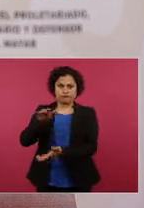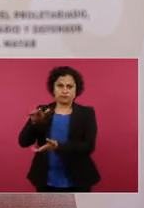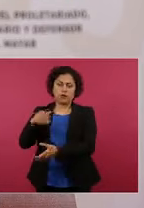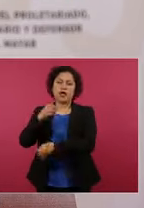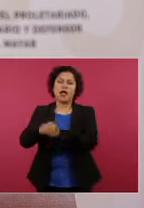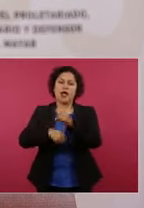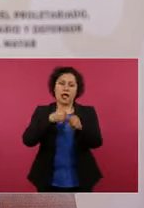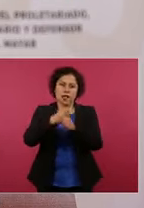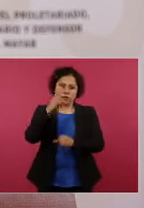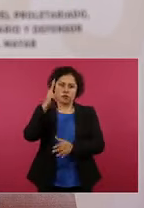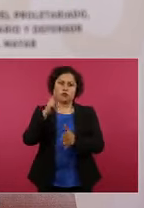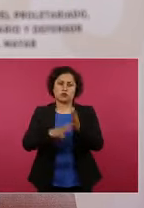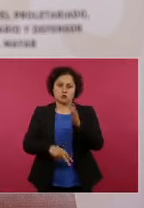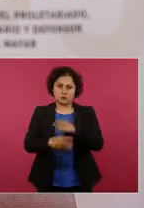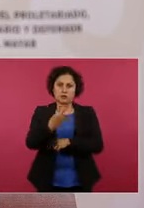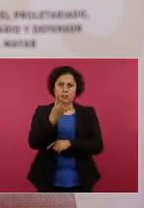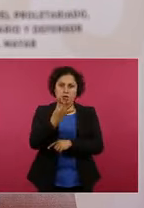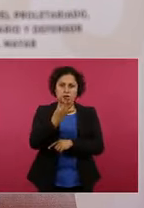Para